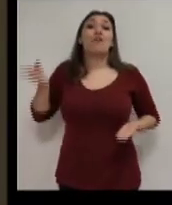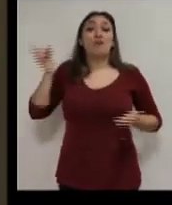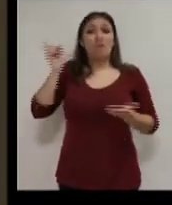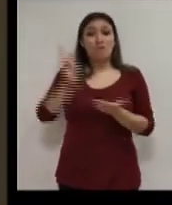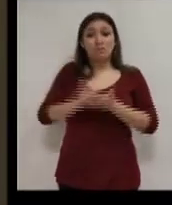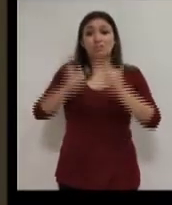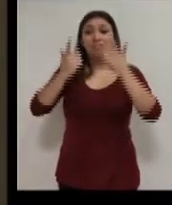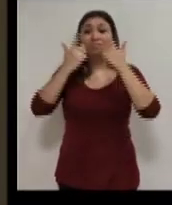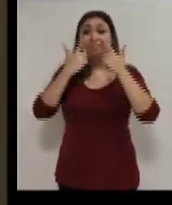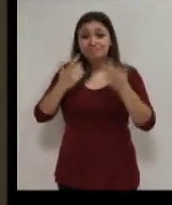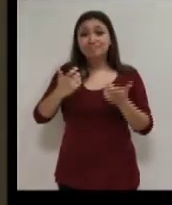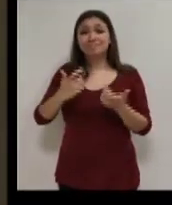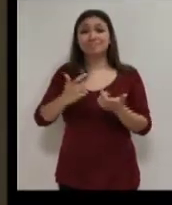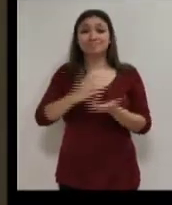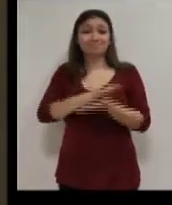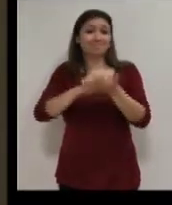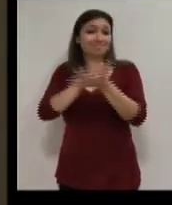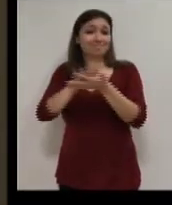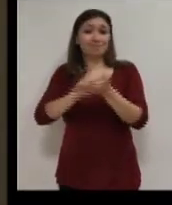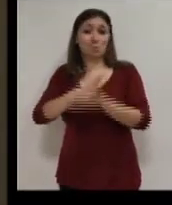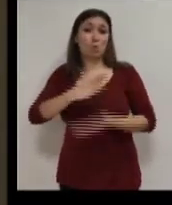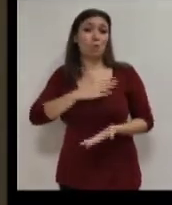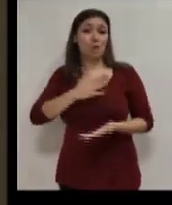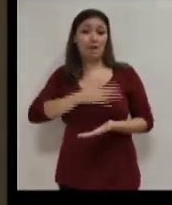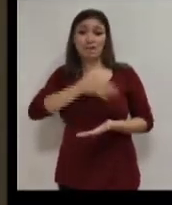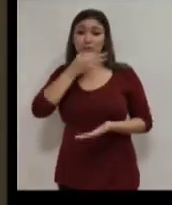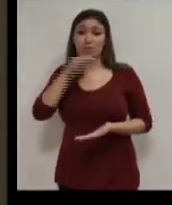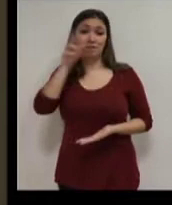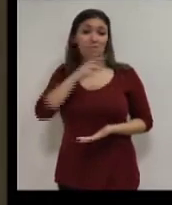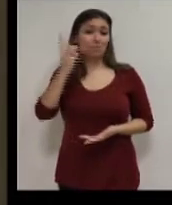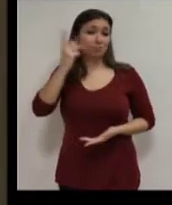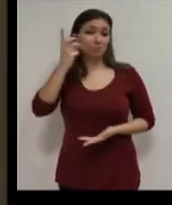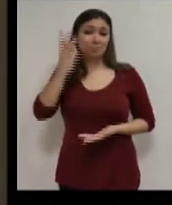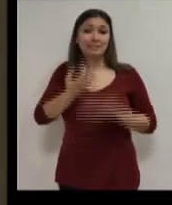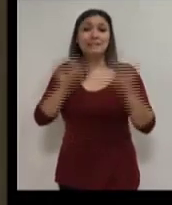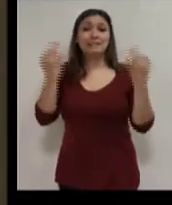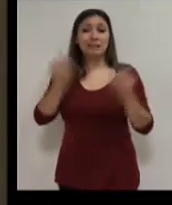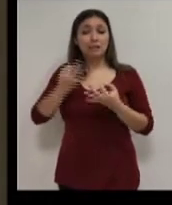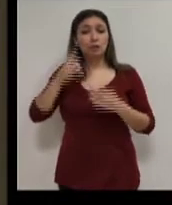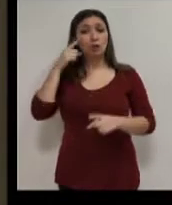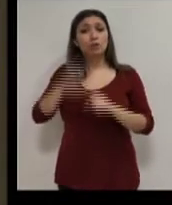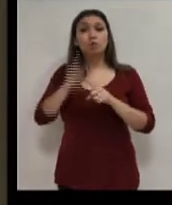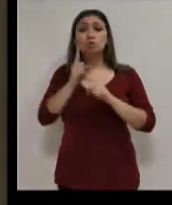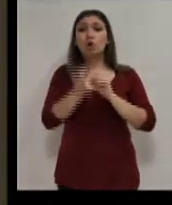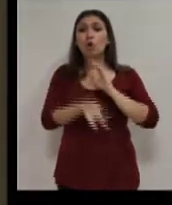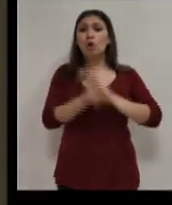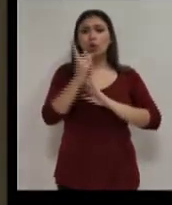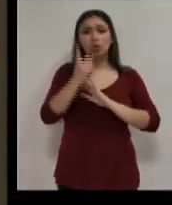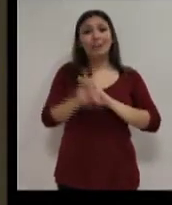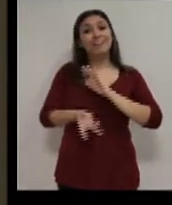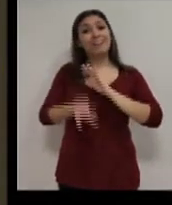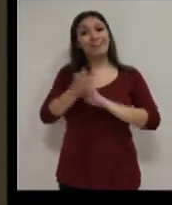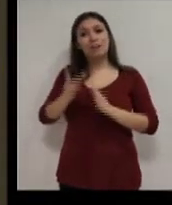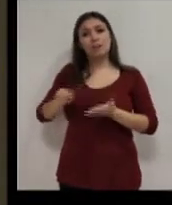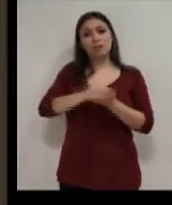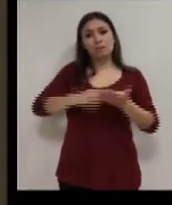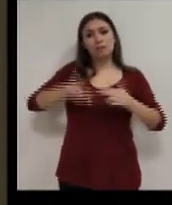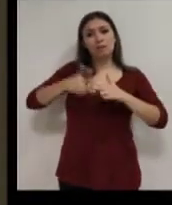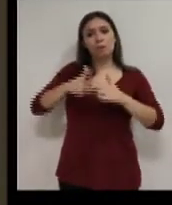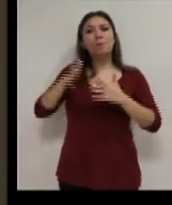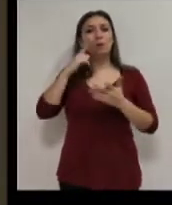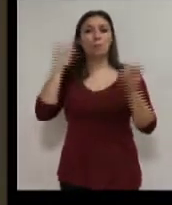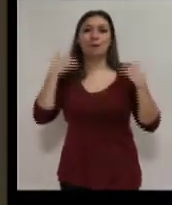Con lo cual vuelvo un poco a una de las constantes del discurso nuestro, que es la utilización